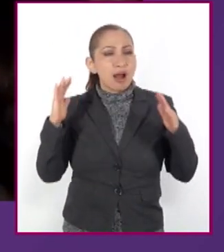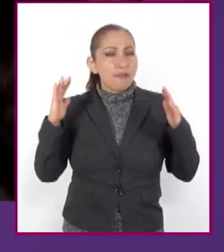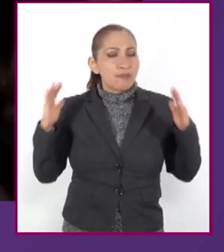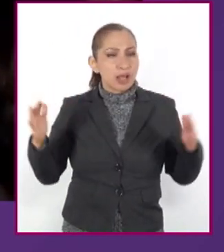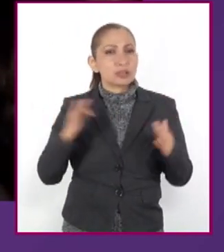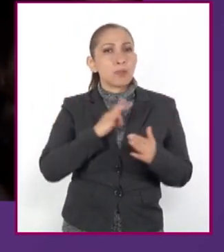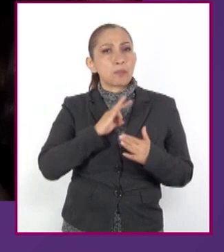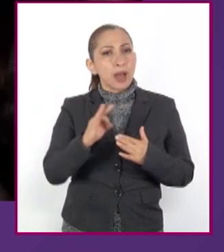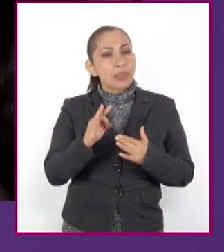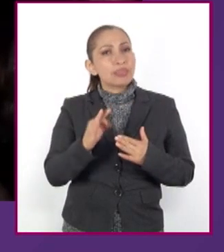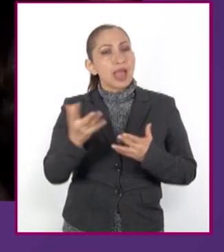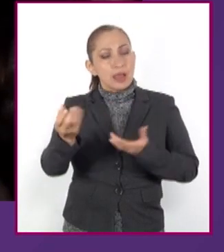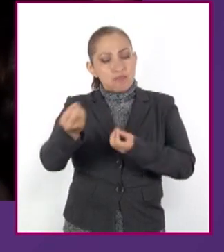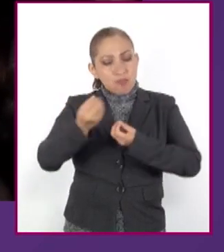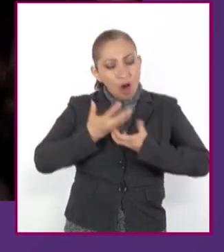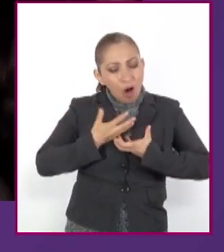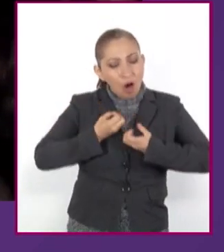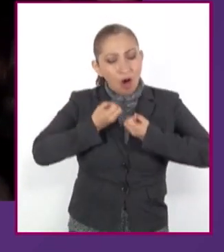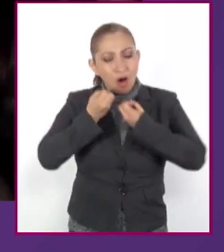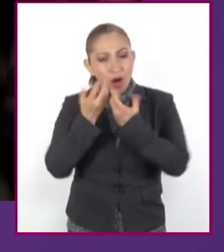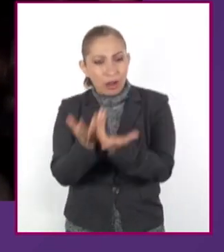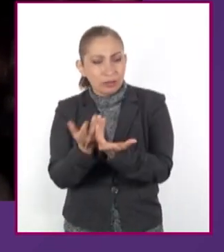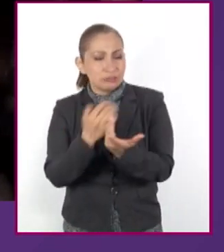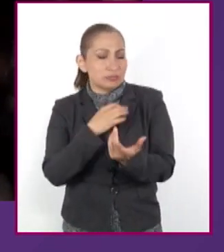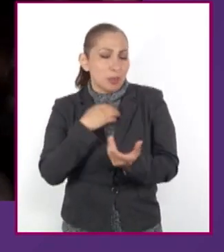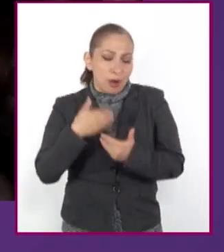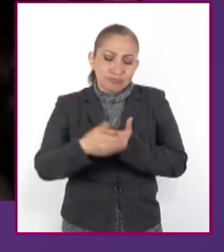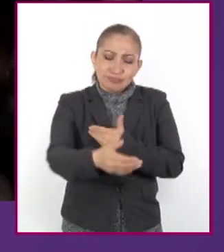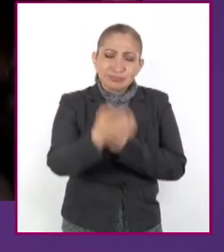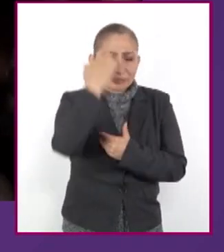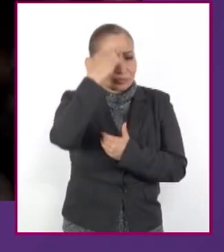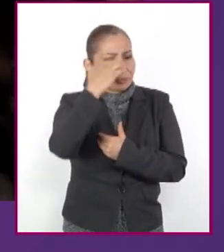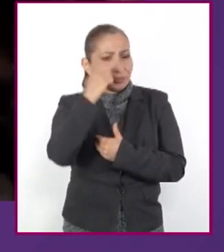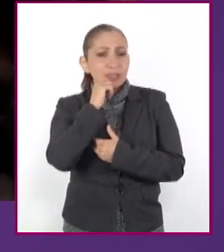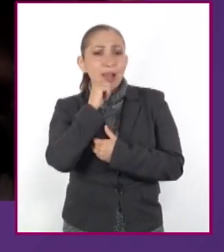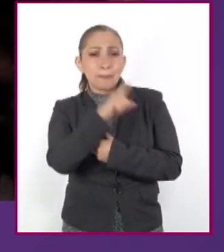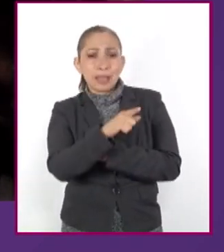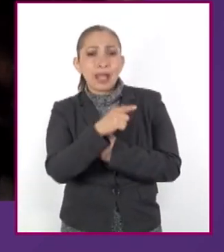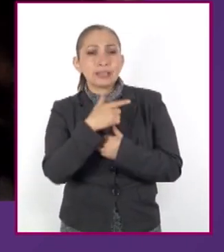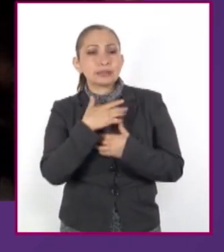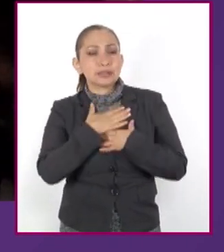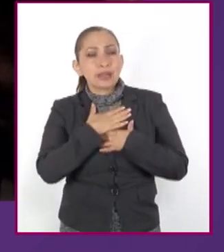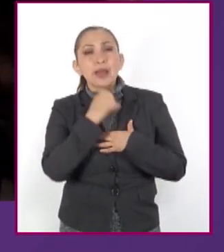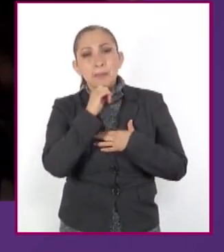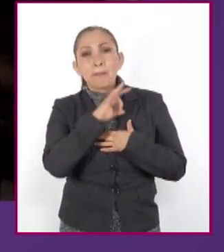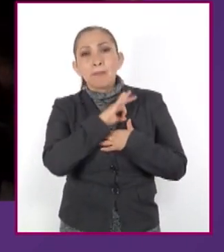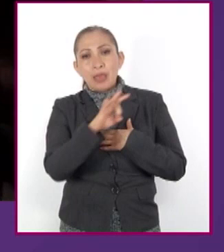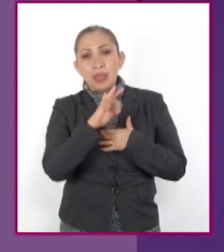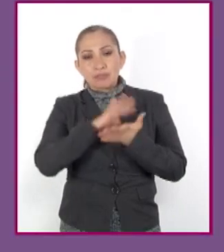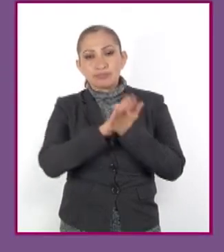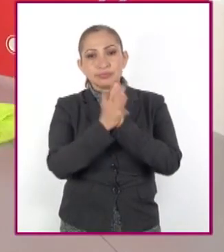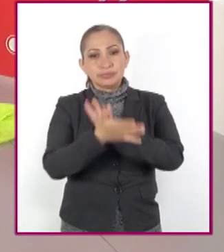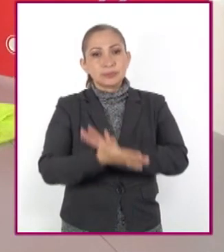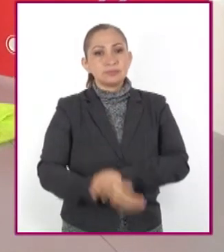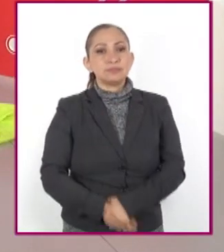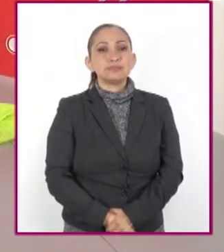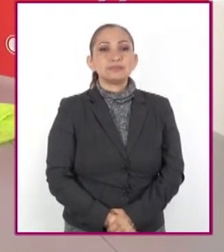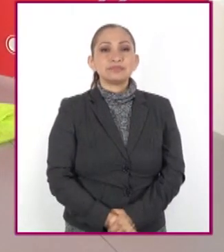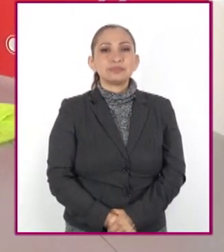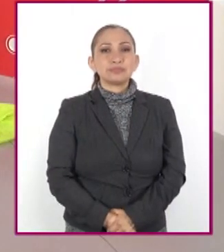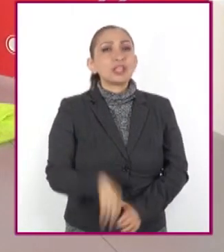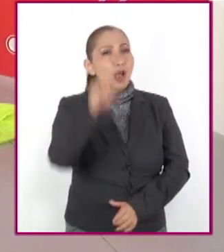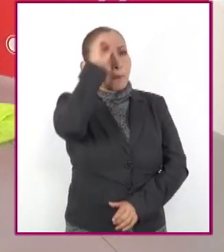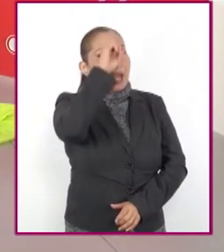que te puede dar o traer los mejores momentos, pero así como te puede poner feliz, también te puede poner triste. ¿Qué